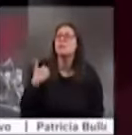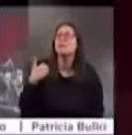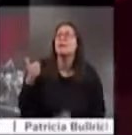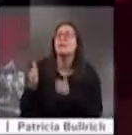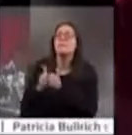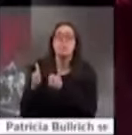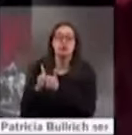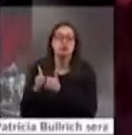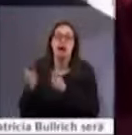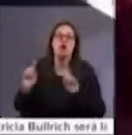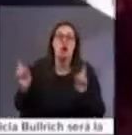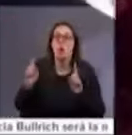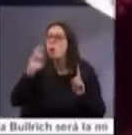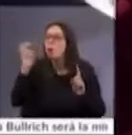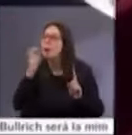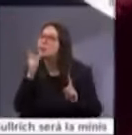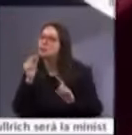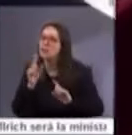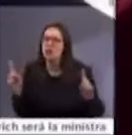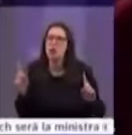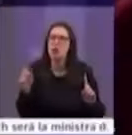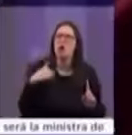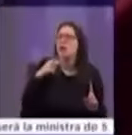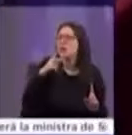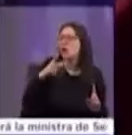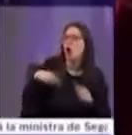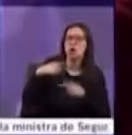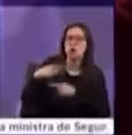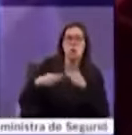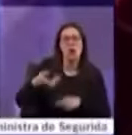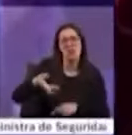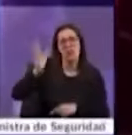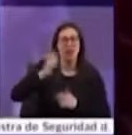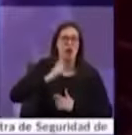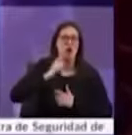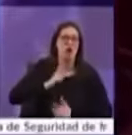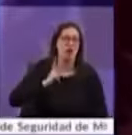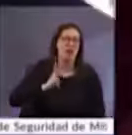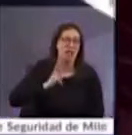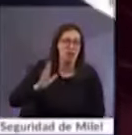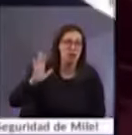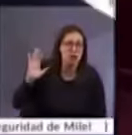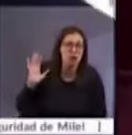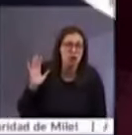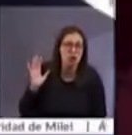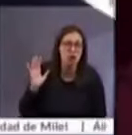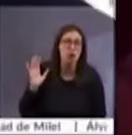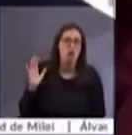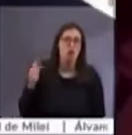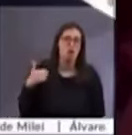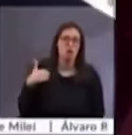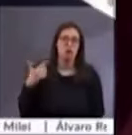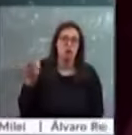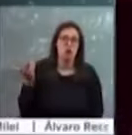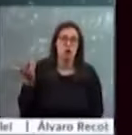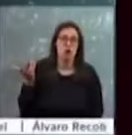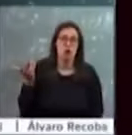contra el expresidente Evo Morales, ¿sí? Es decir, la DEA ha decidido volver a jugar un